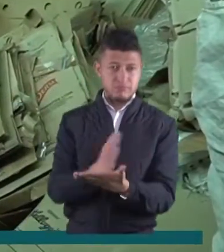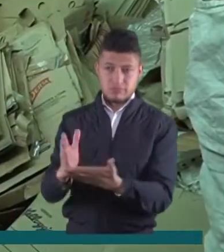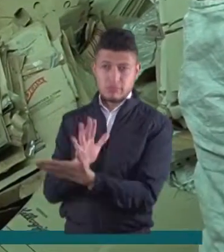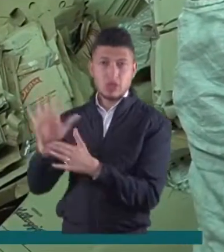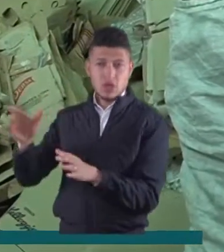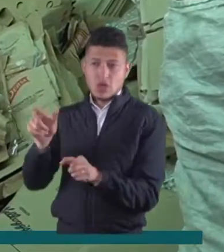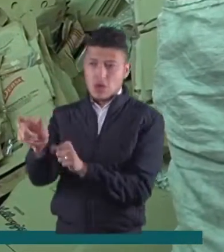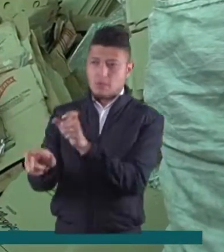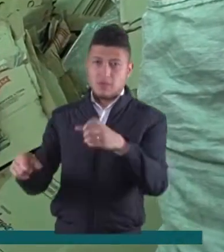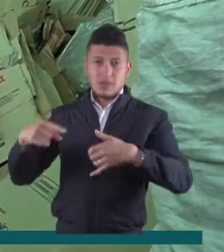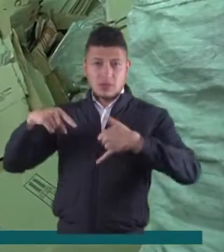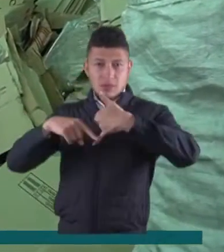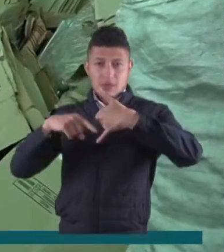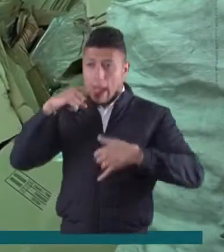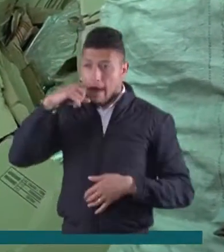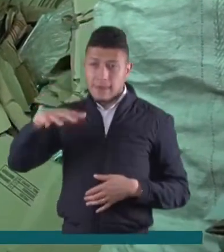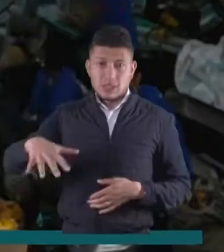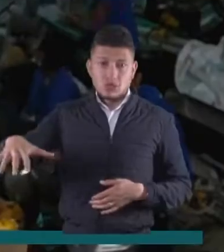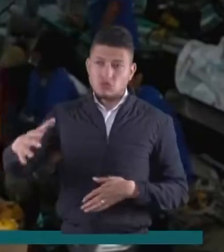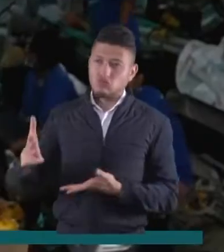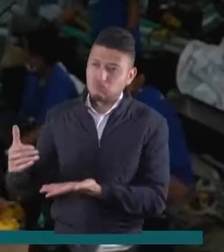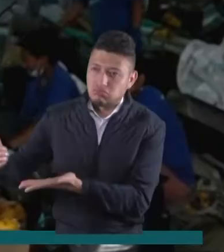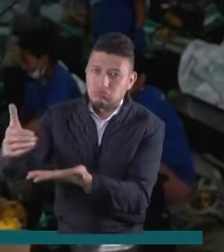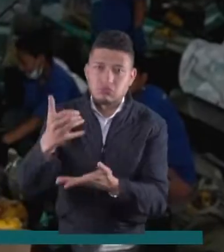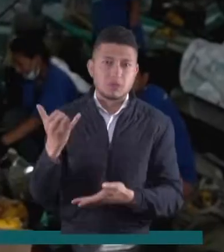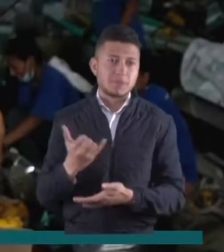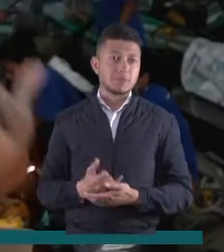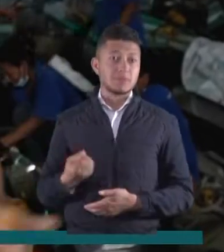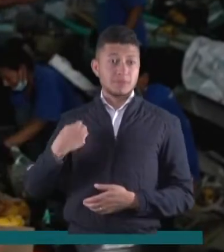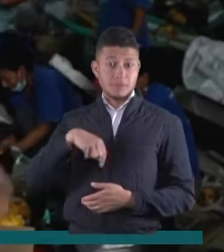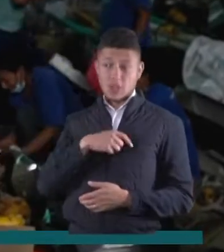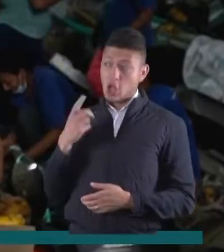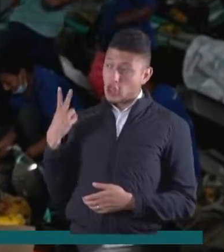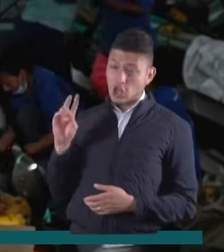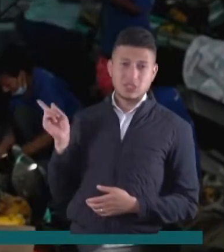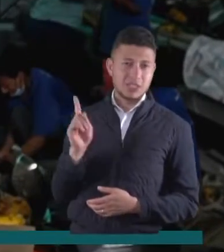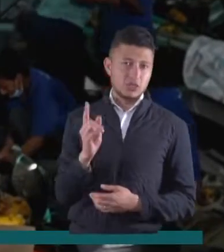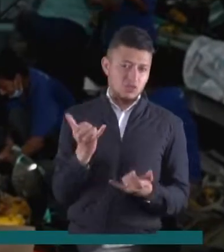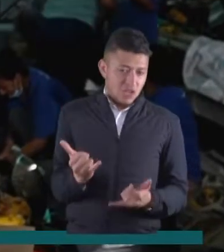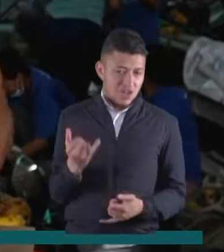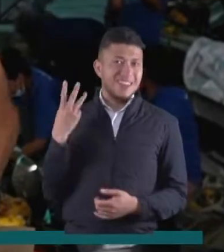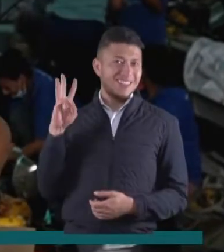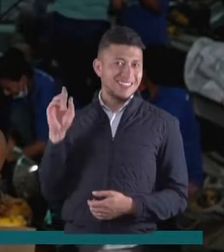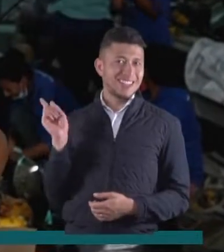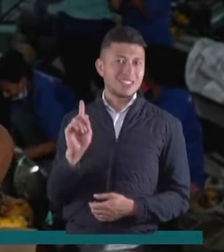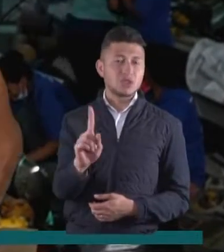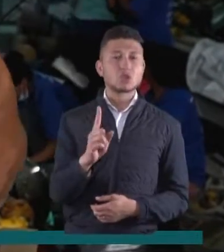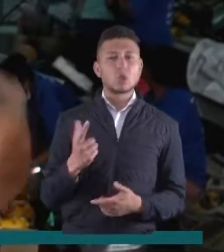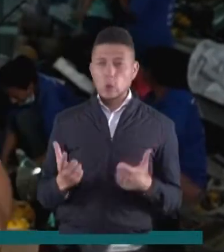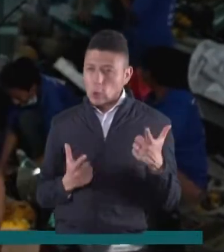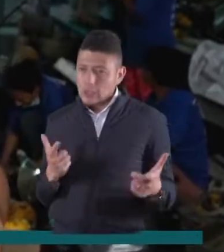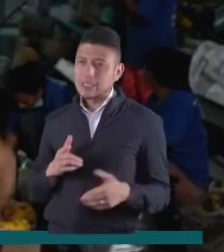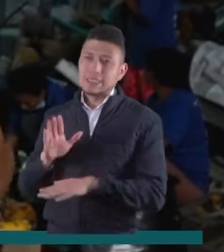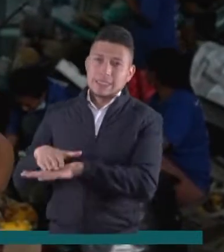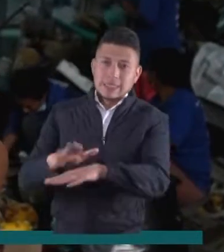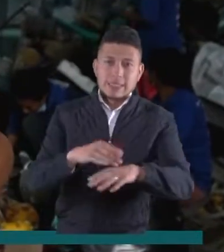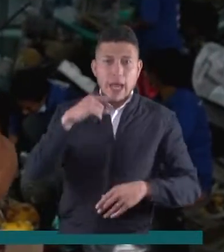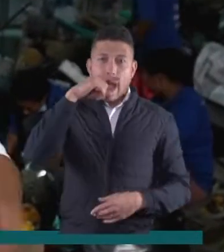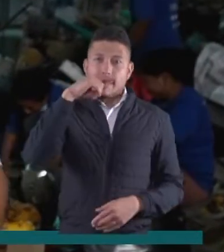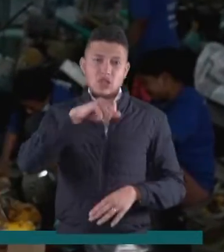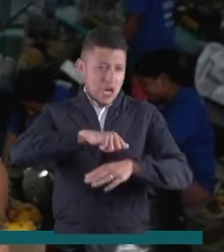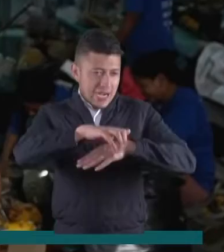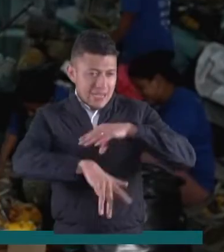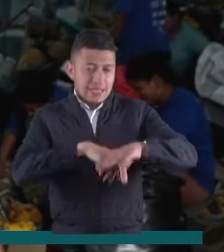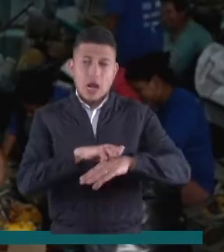generados por la población amazonense digamos 12 años con este cine en 13 años luchando para que reciclaje en el